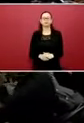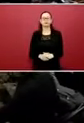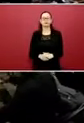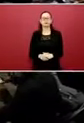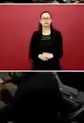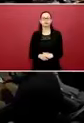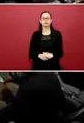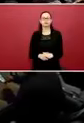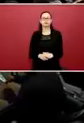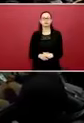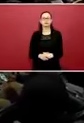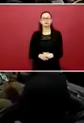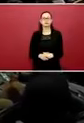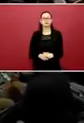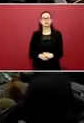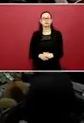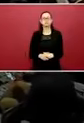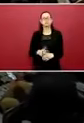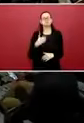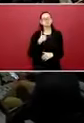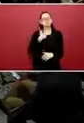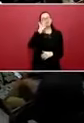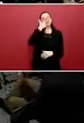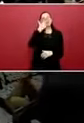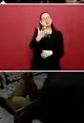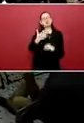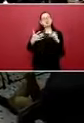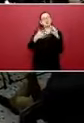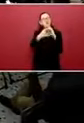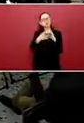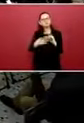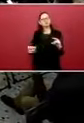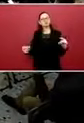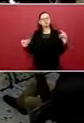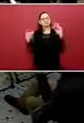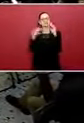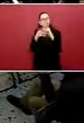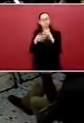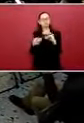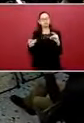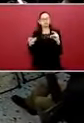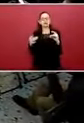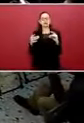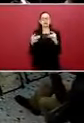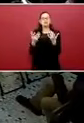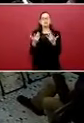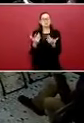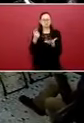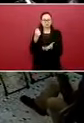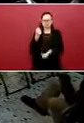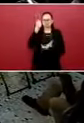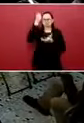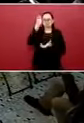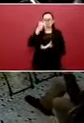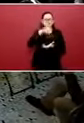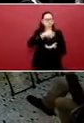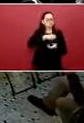Y queremos explicarles cómo se están dispersando ya los recursos